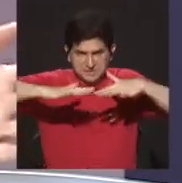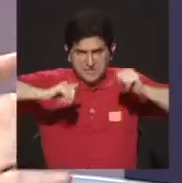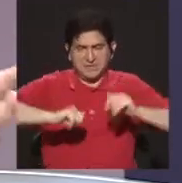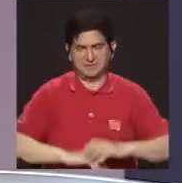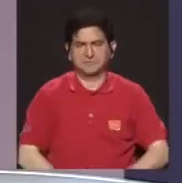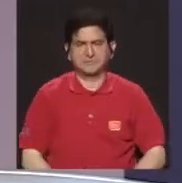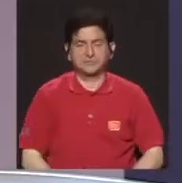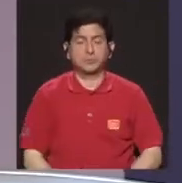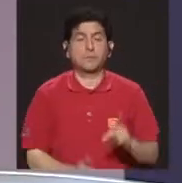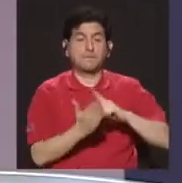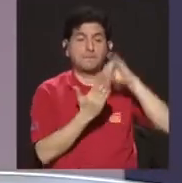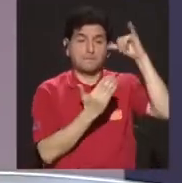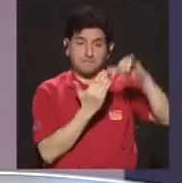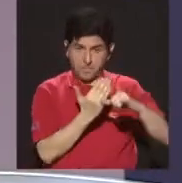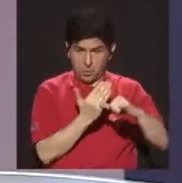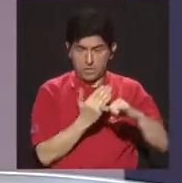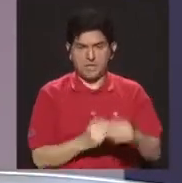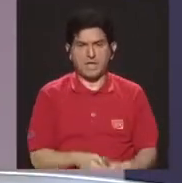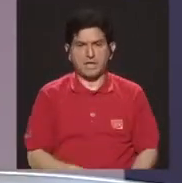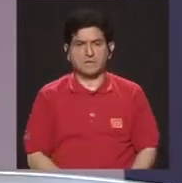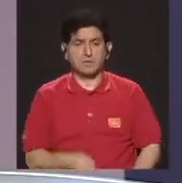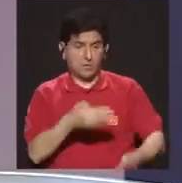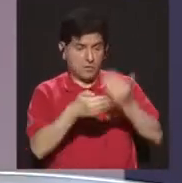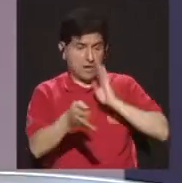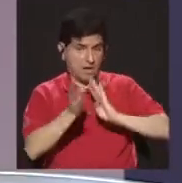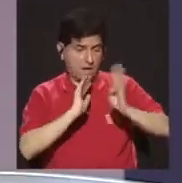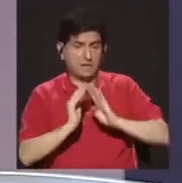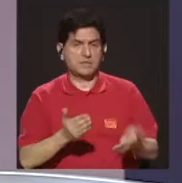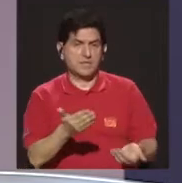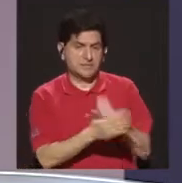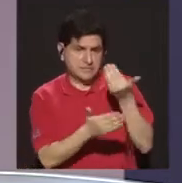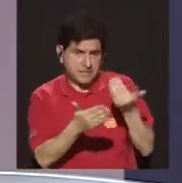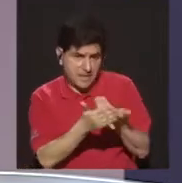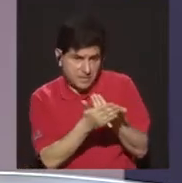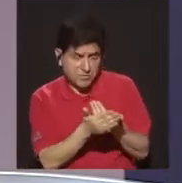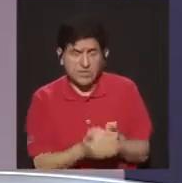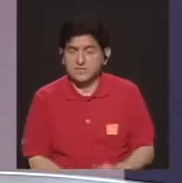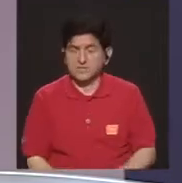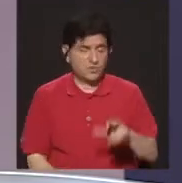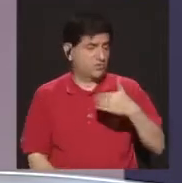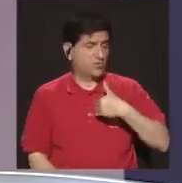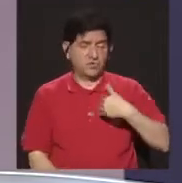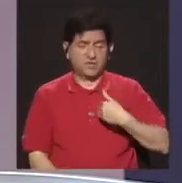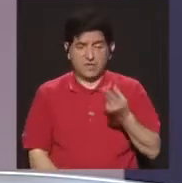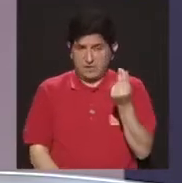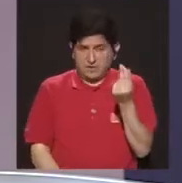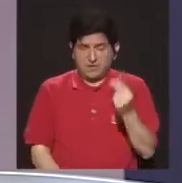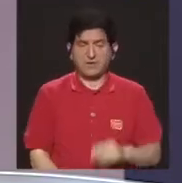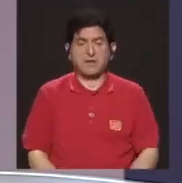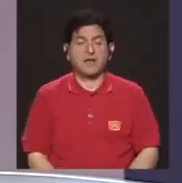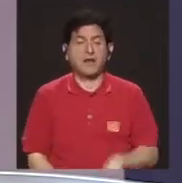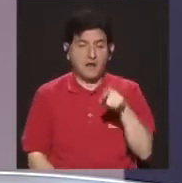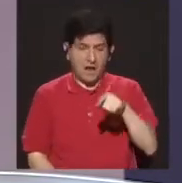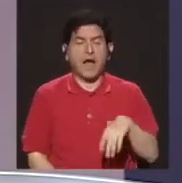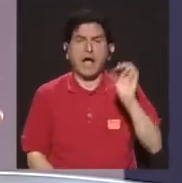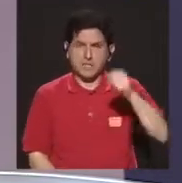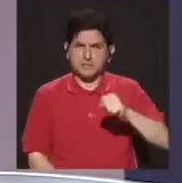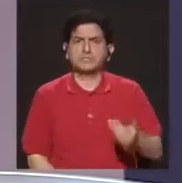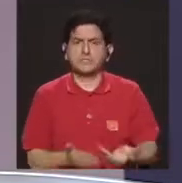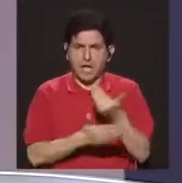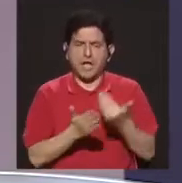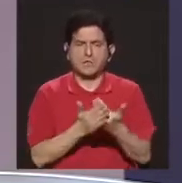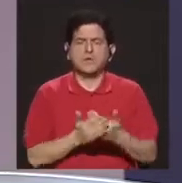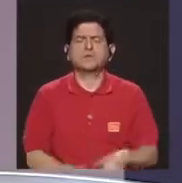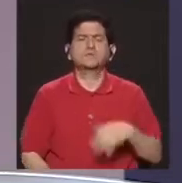además del proyecto que es un poco que hablábamos al inicio la actualización que nos montó el proyecto viene a ser una propuesta de actualización de montos que